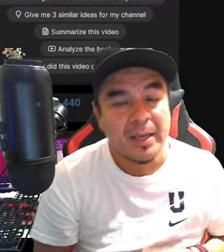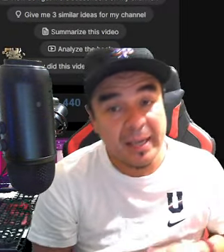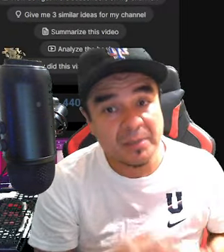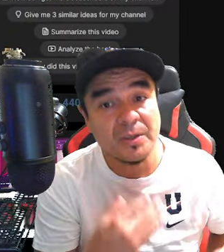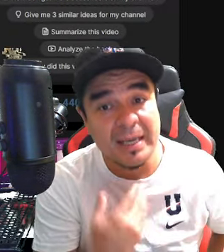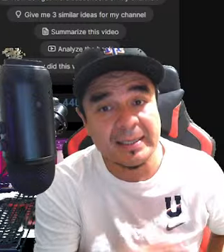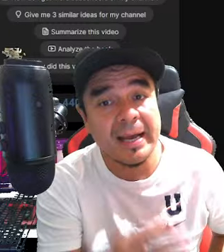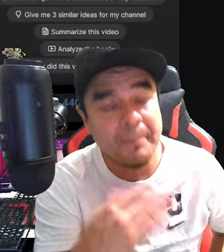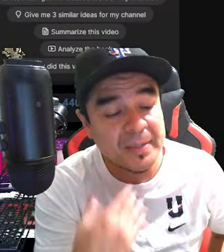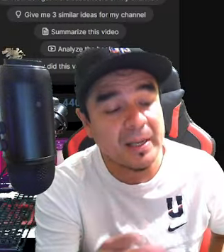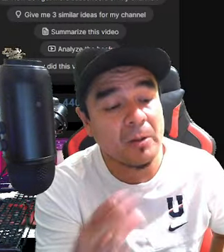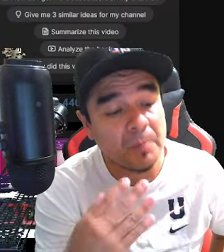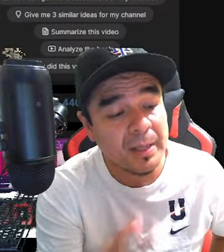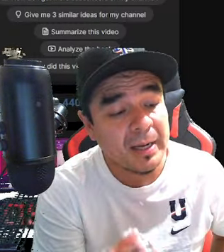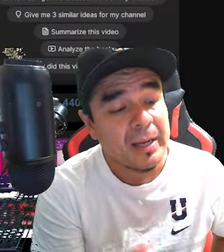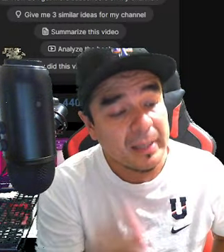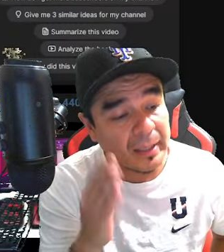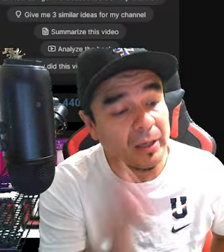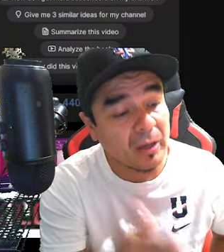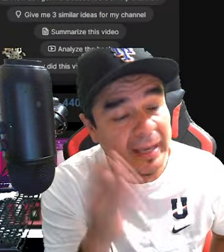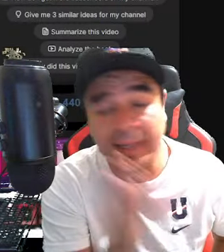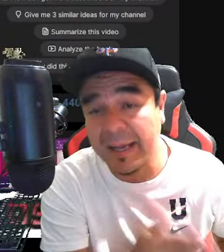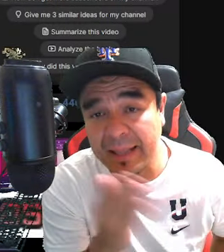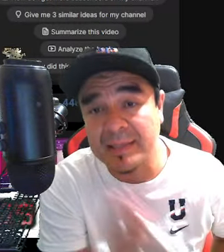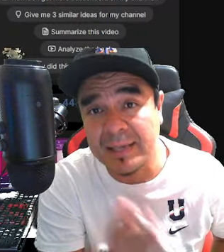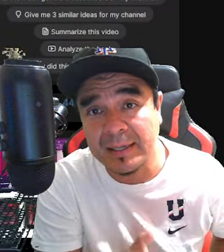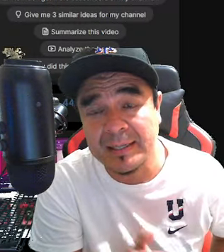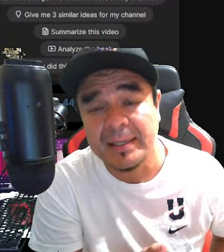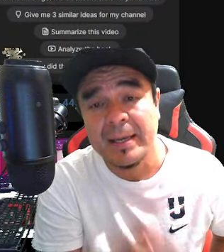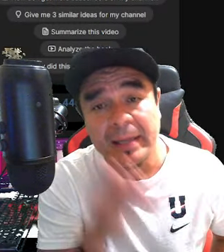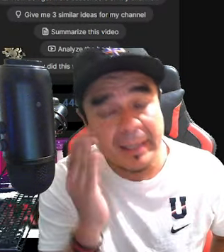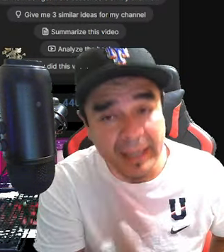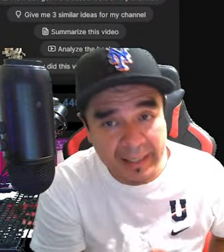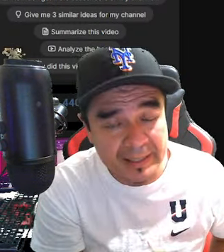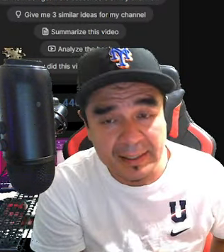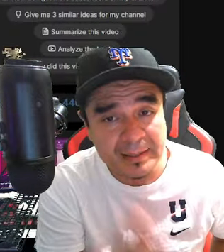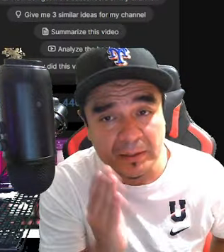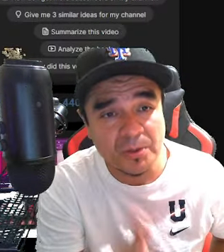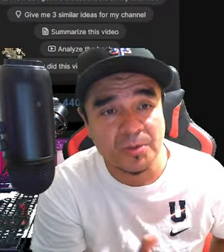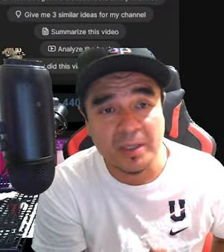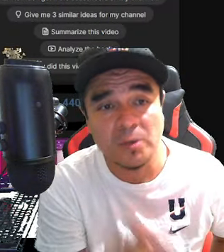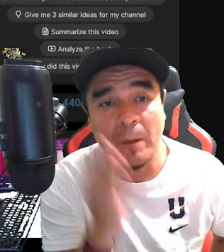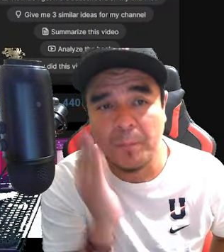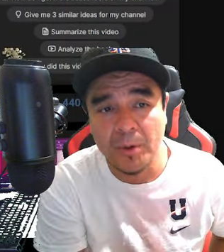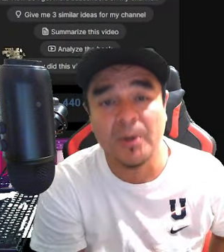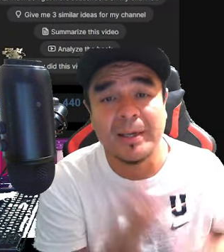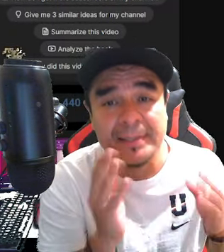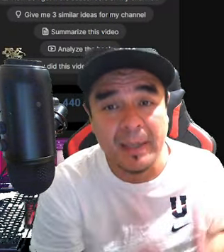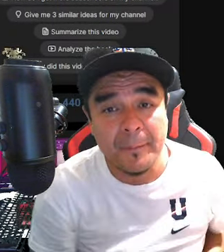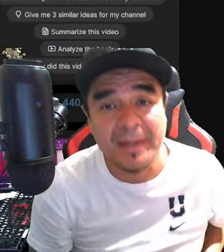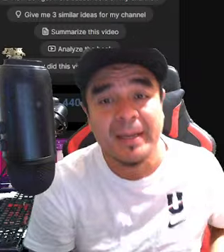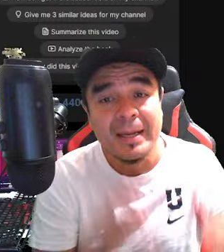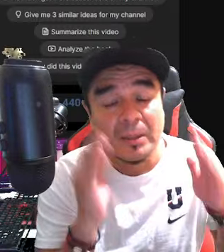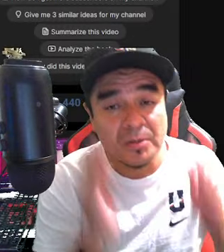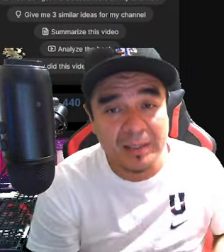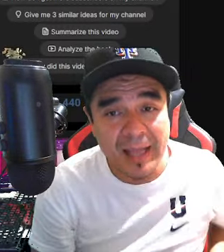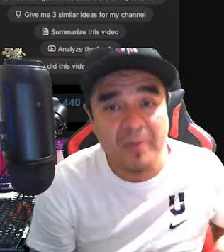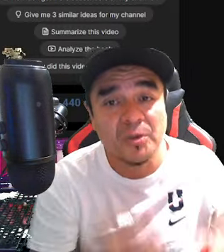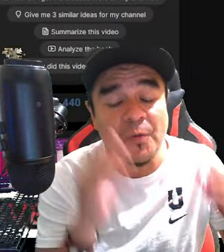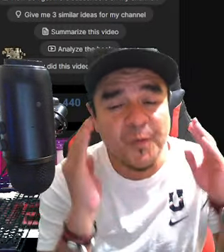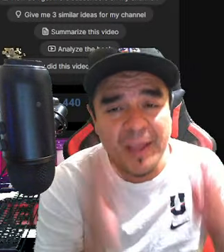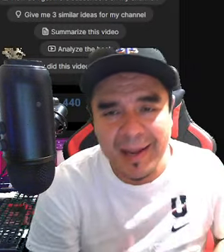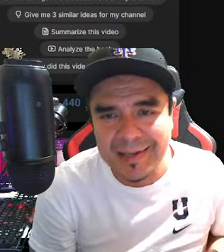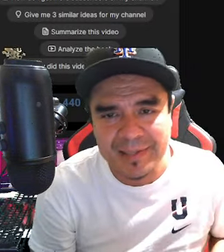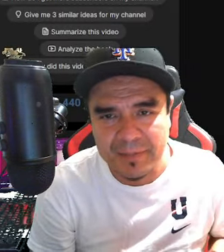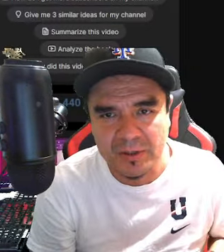amigos. Eso ya se ha empezado a olvidar y creo que hay que agradecerles a todos ustedes su apoyo que siempre nos han dado.